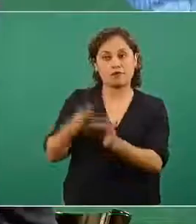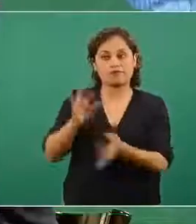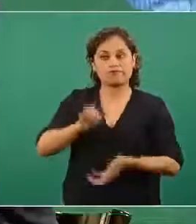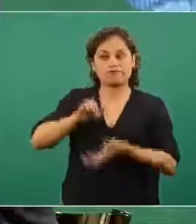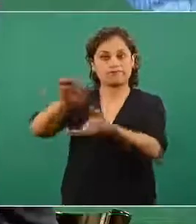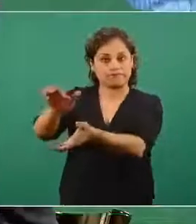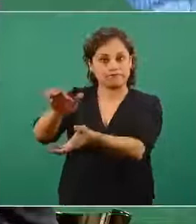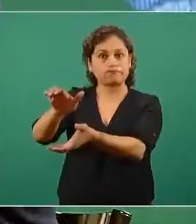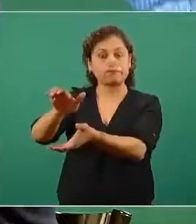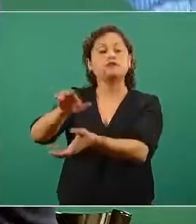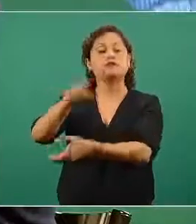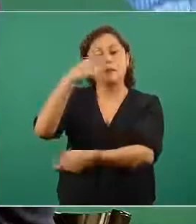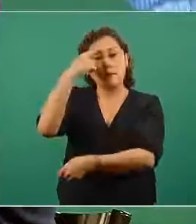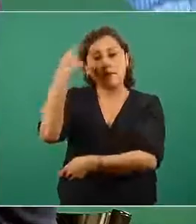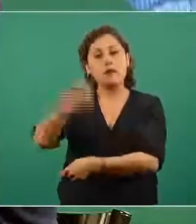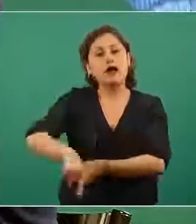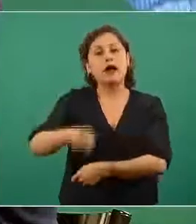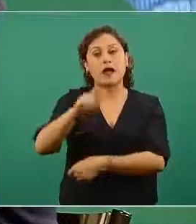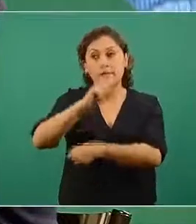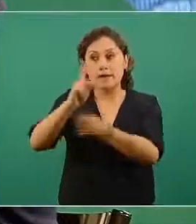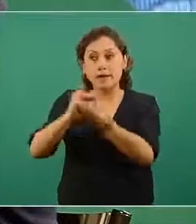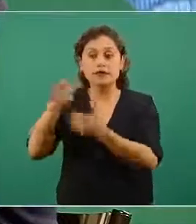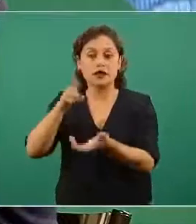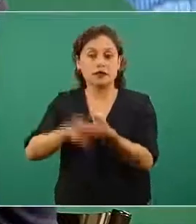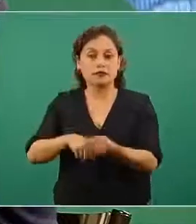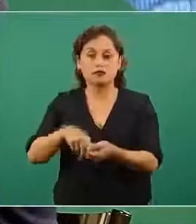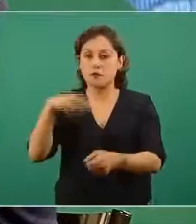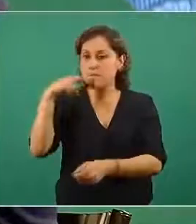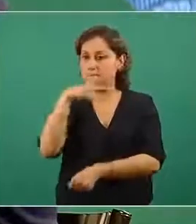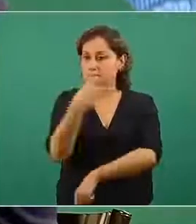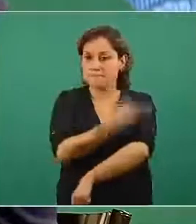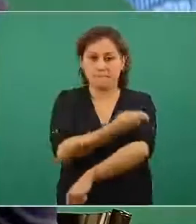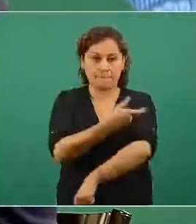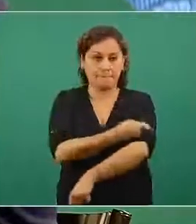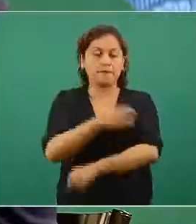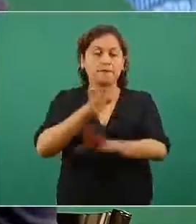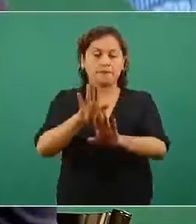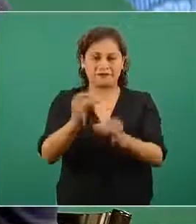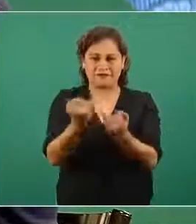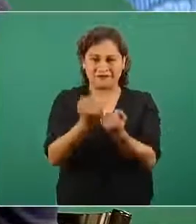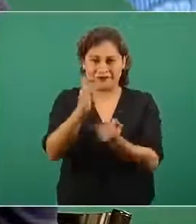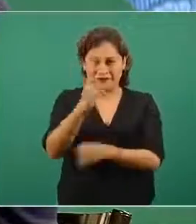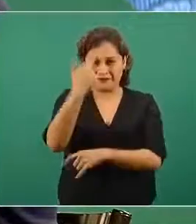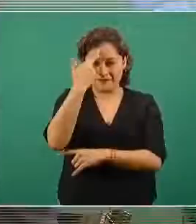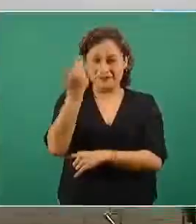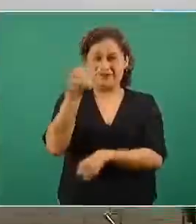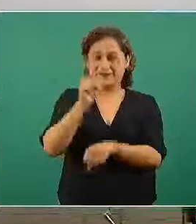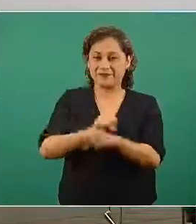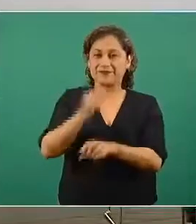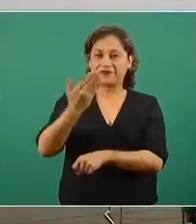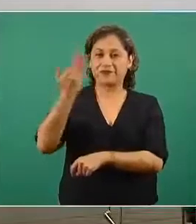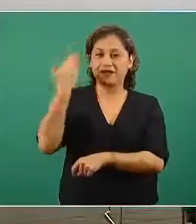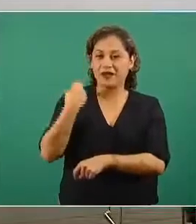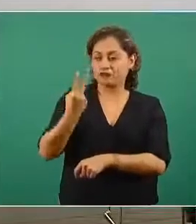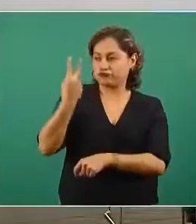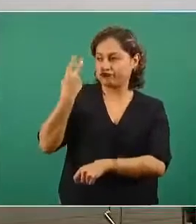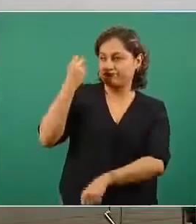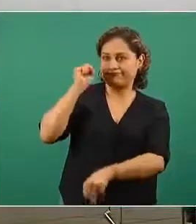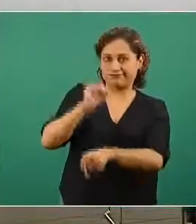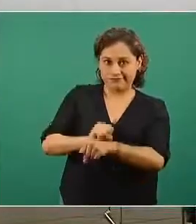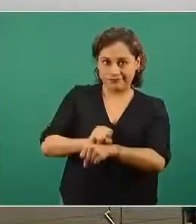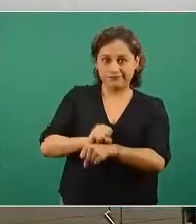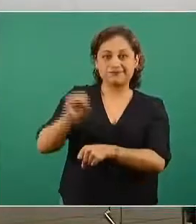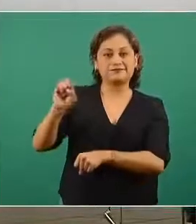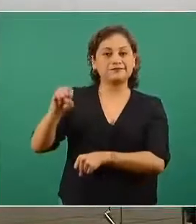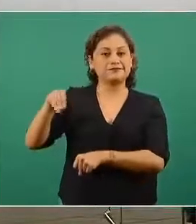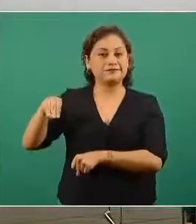rápidamente con la vacunación, así también como lo vimos la semana pasada y ya desde hace 2 semanas, la Organización